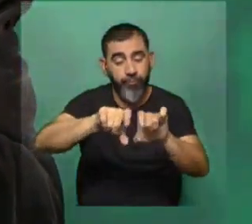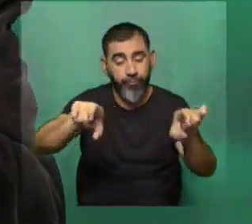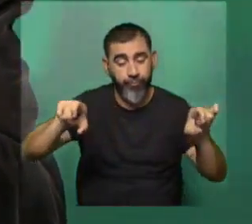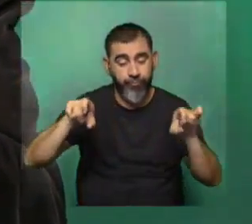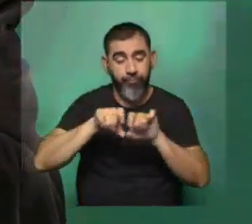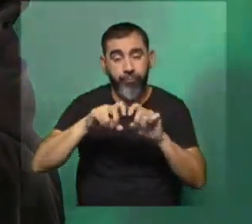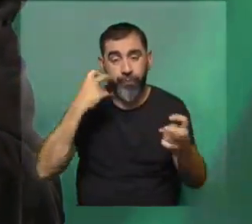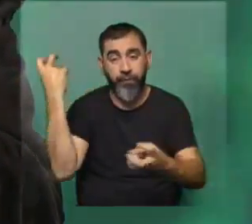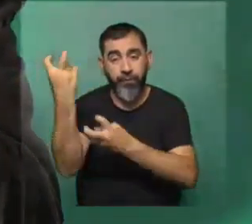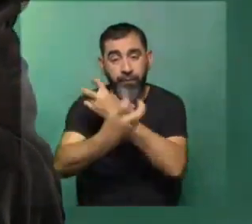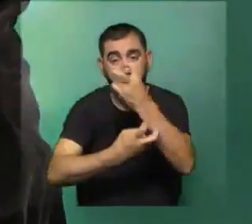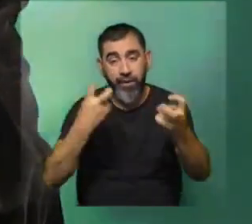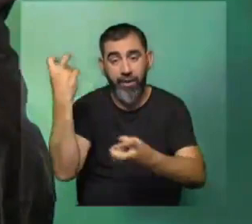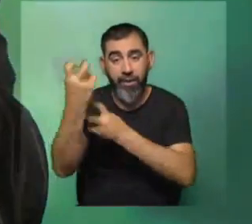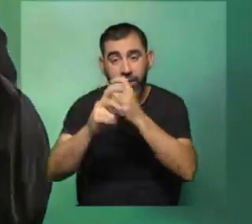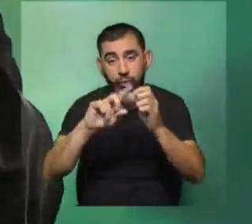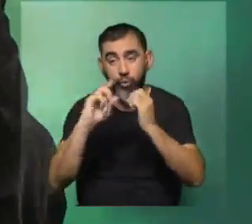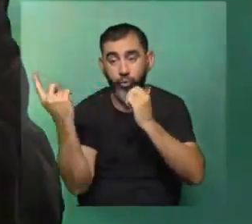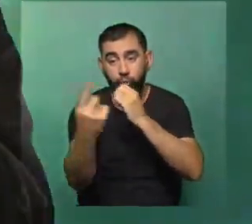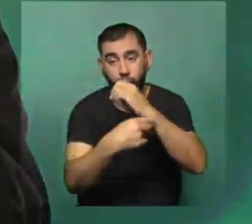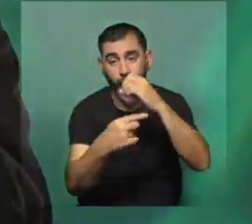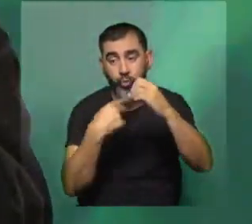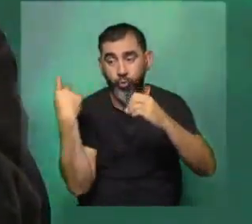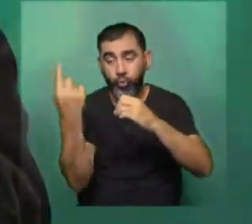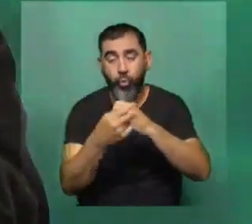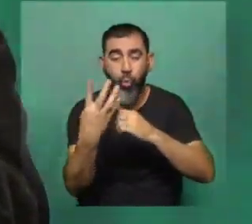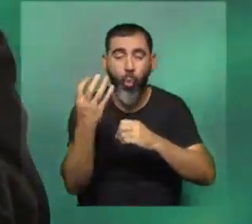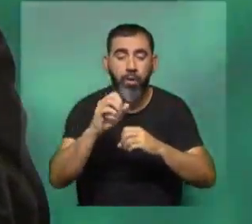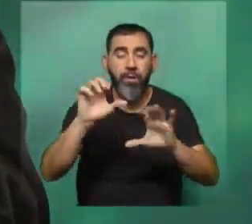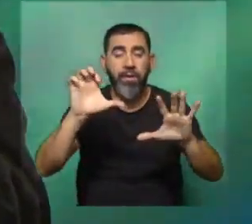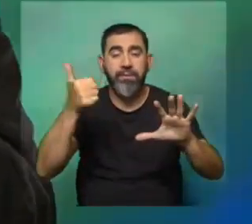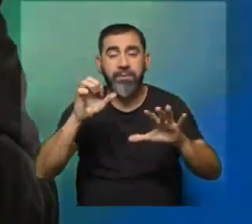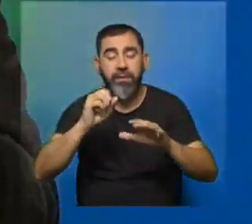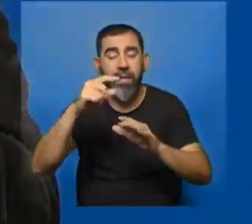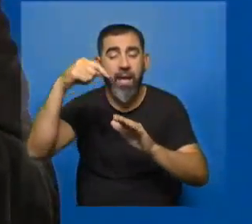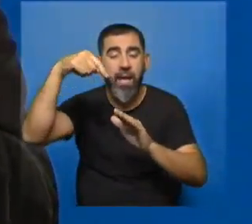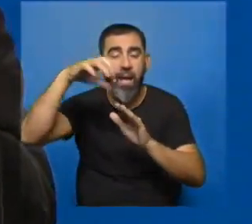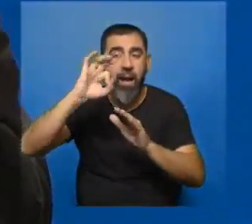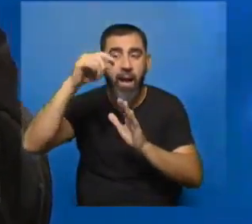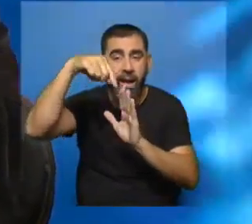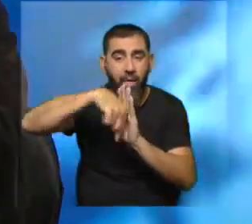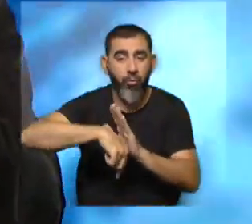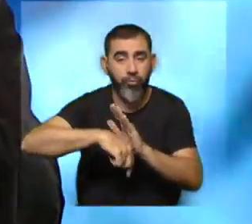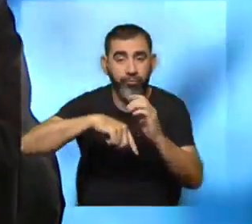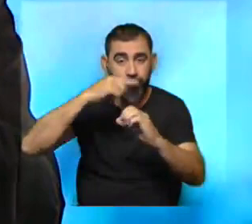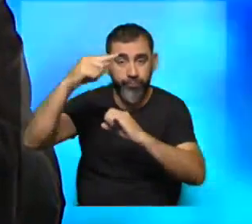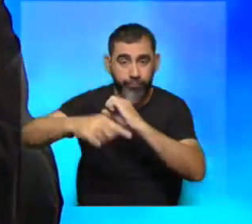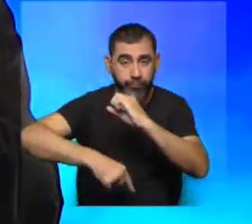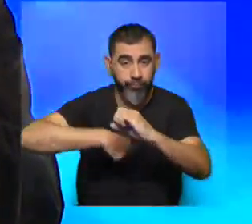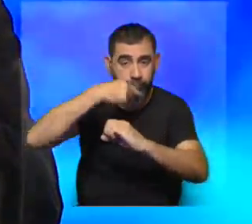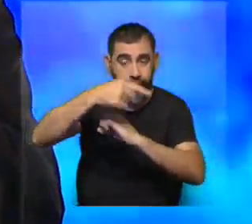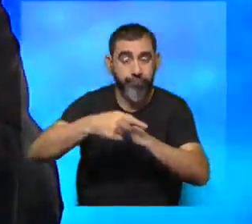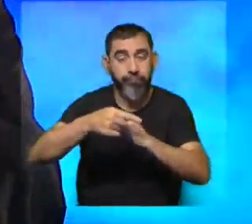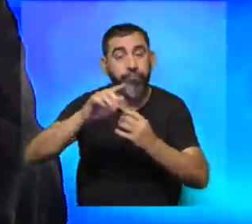da la vuelta al globo, en el hemisferio sur, cerca entre 40 y 60 grados sur, da la vuelta al globo, y eso, el modo